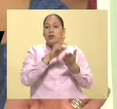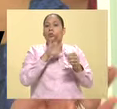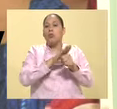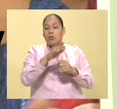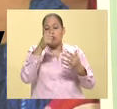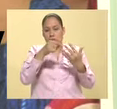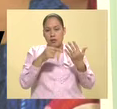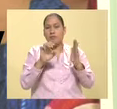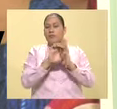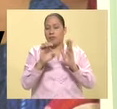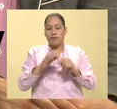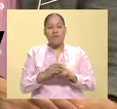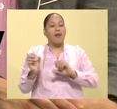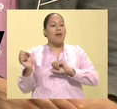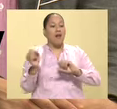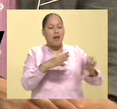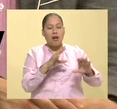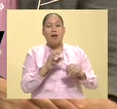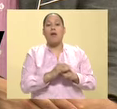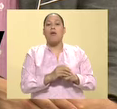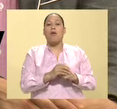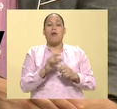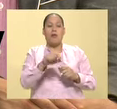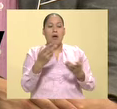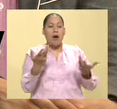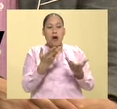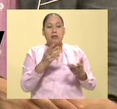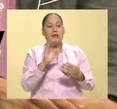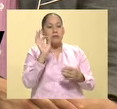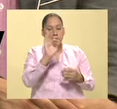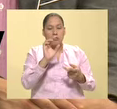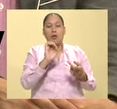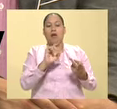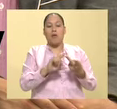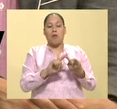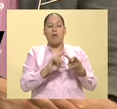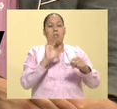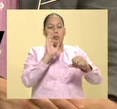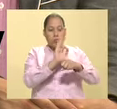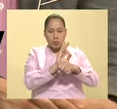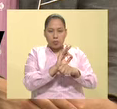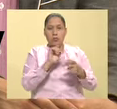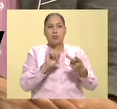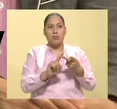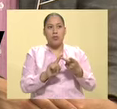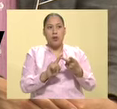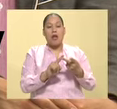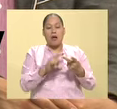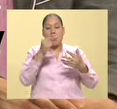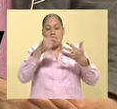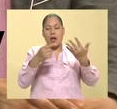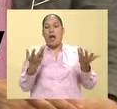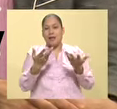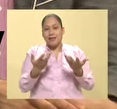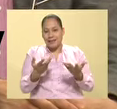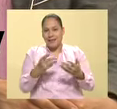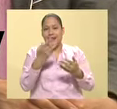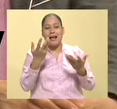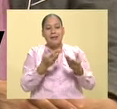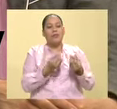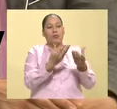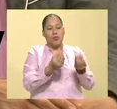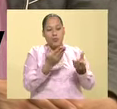conceptos como abandono, acciones de participación, acciones de prevención, acciones de protección, acciones de